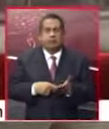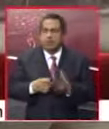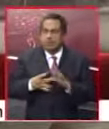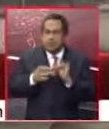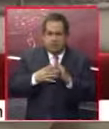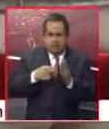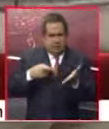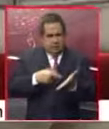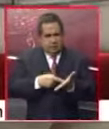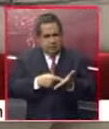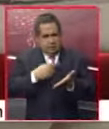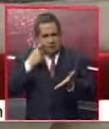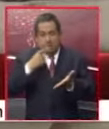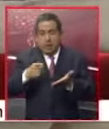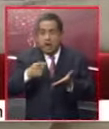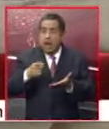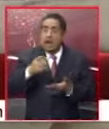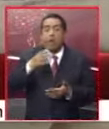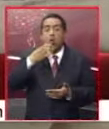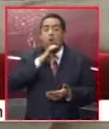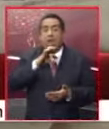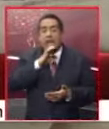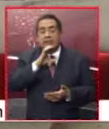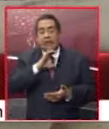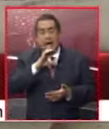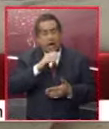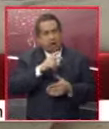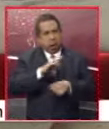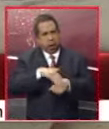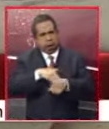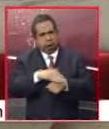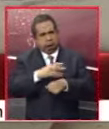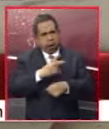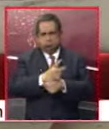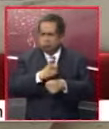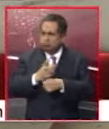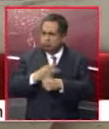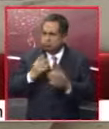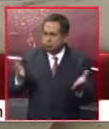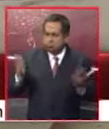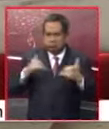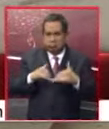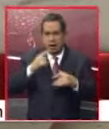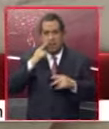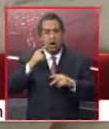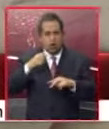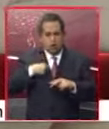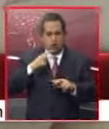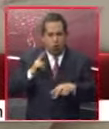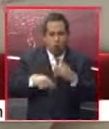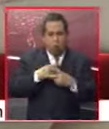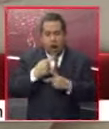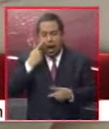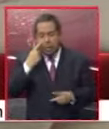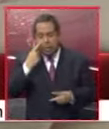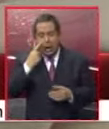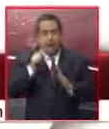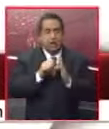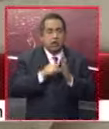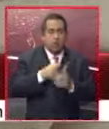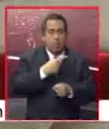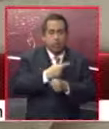invitación a don Venustiano Carranza que él hace para asistir a la discusión del artículo 1º, 2º y